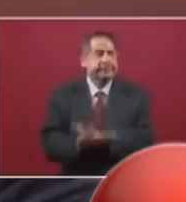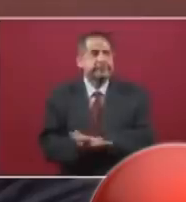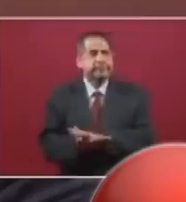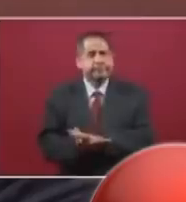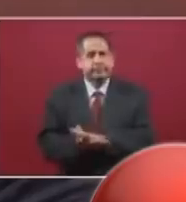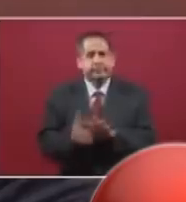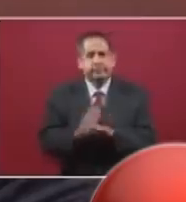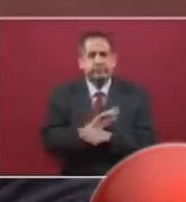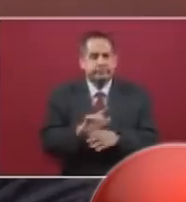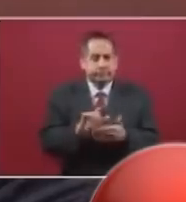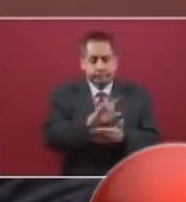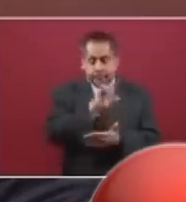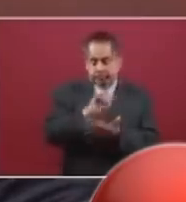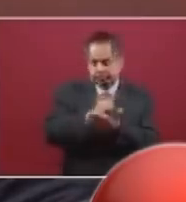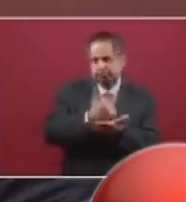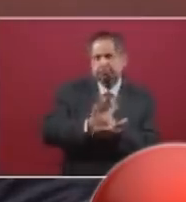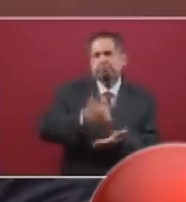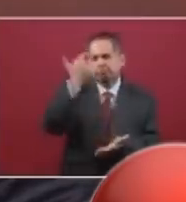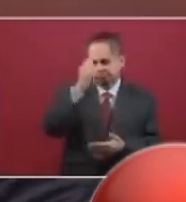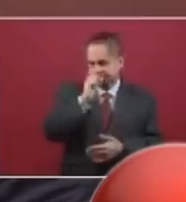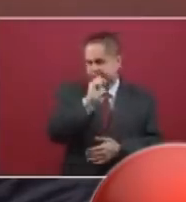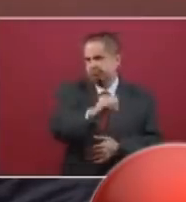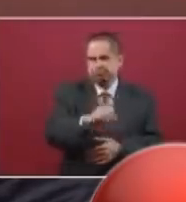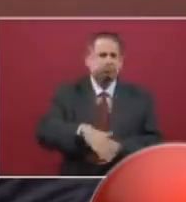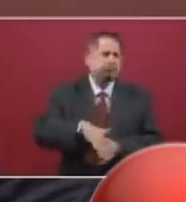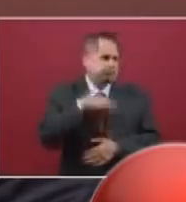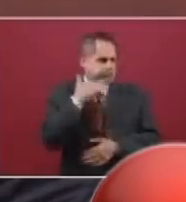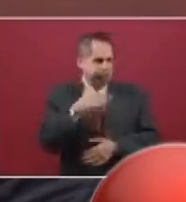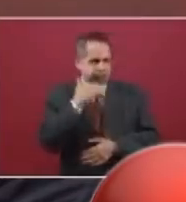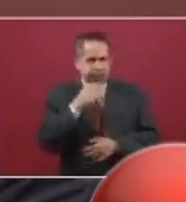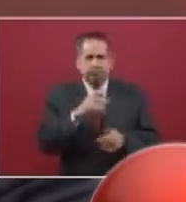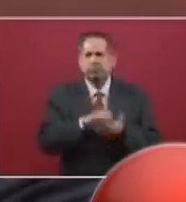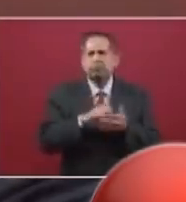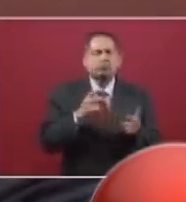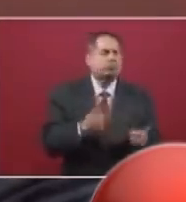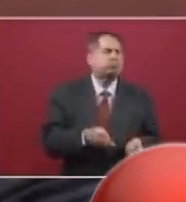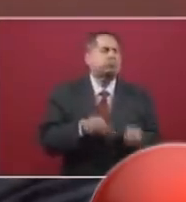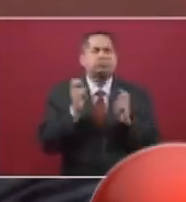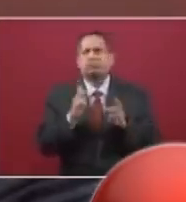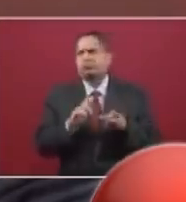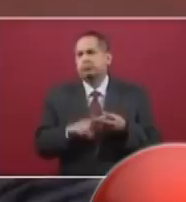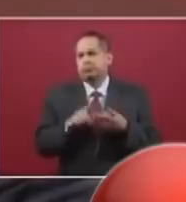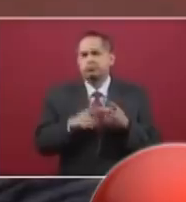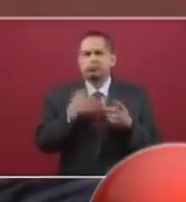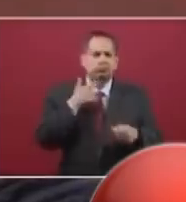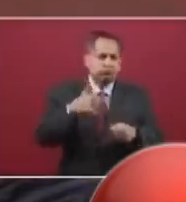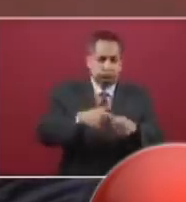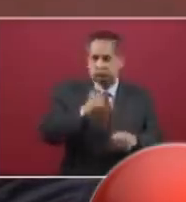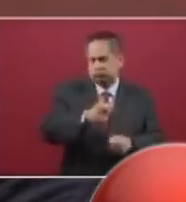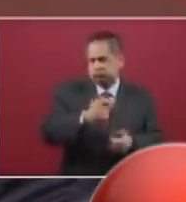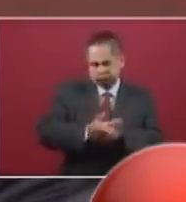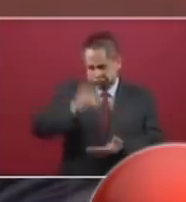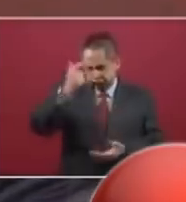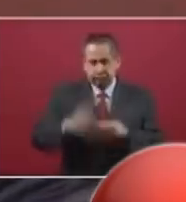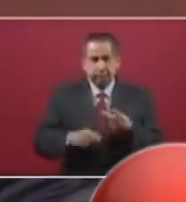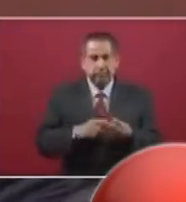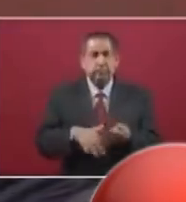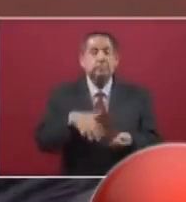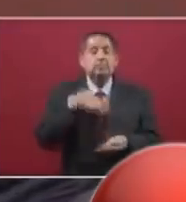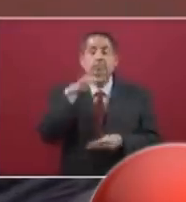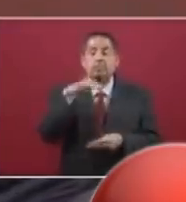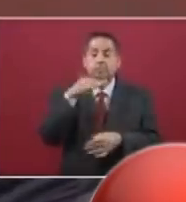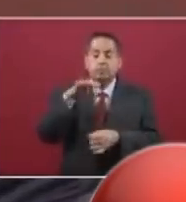de convertir delitos graves, corrupción, robo de combustible,